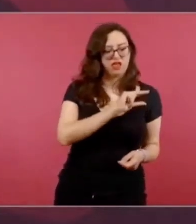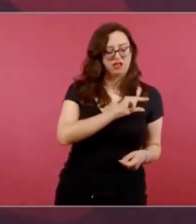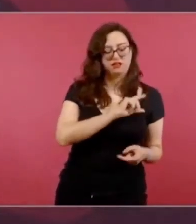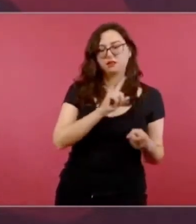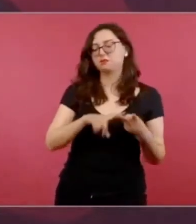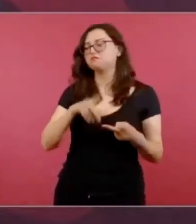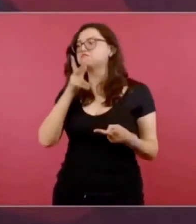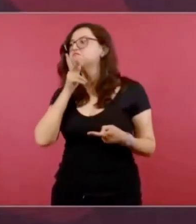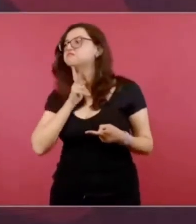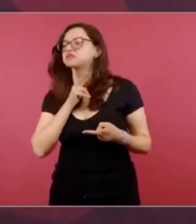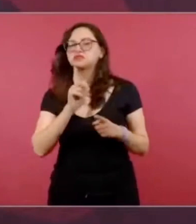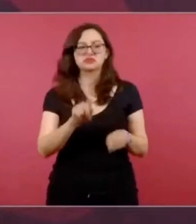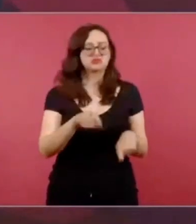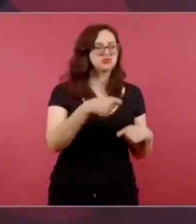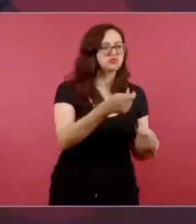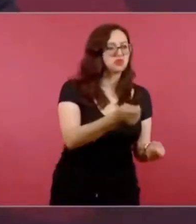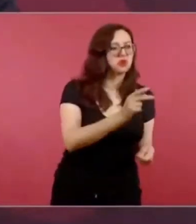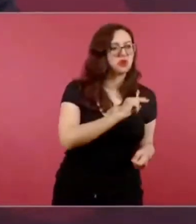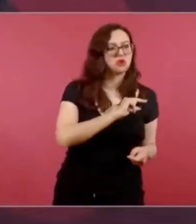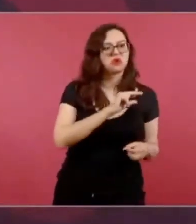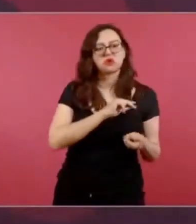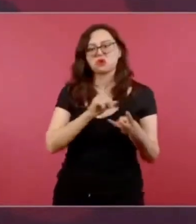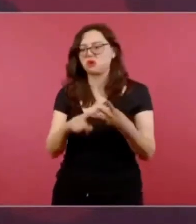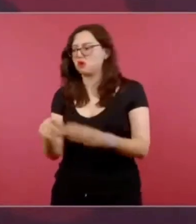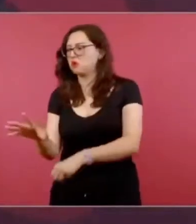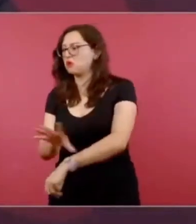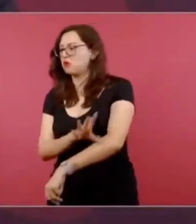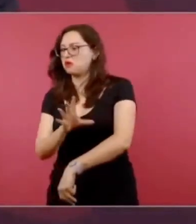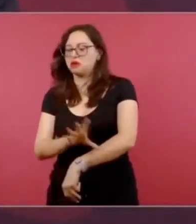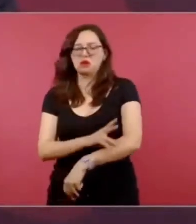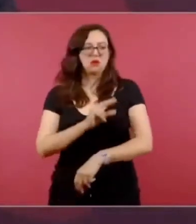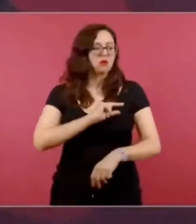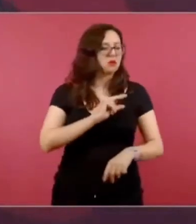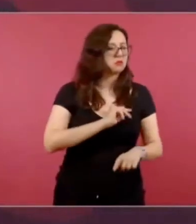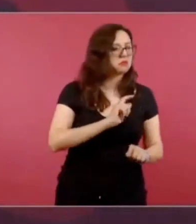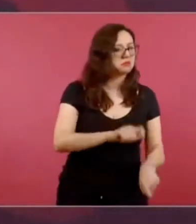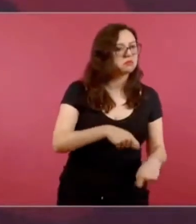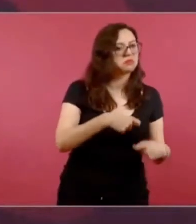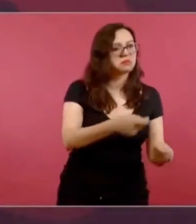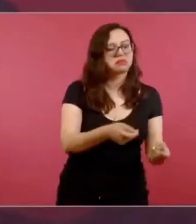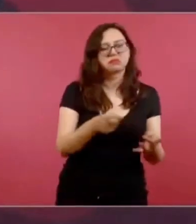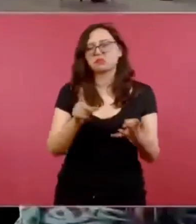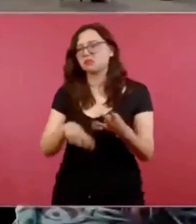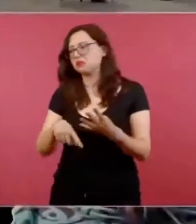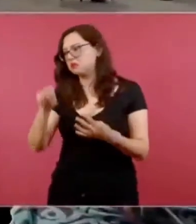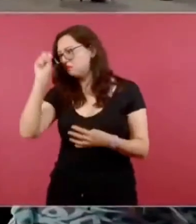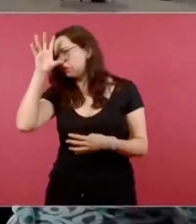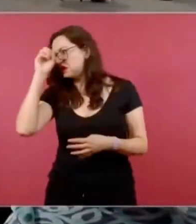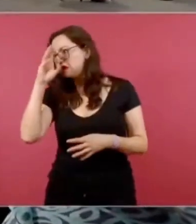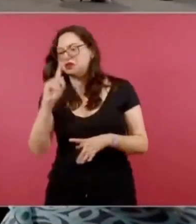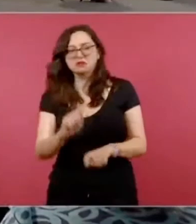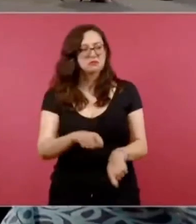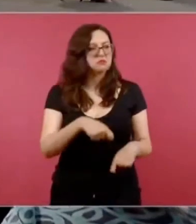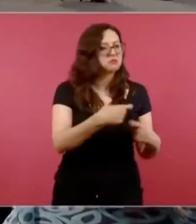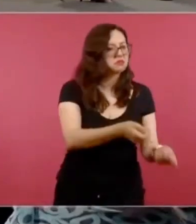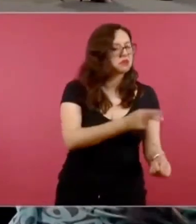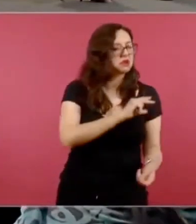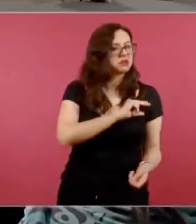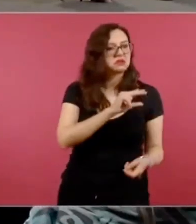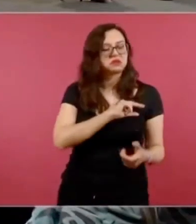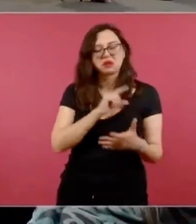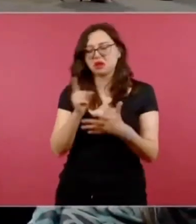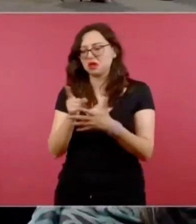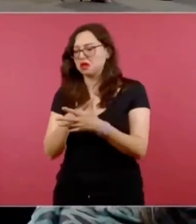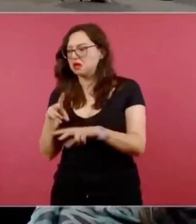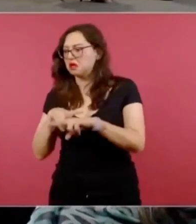bancos, privatizaron las empresas, privatizaron las minas, privatizaron los ferrocarriles, todo, hasta